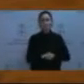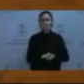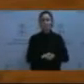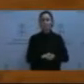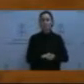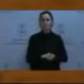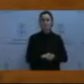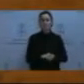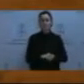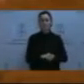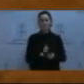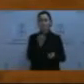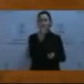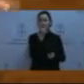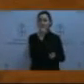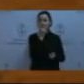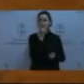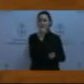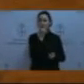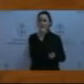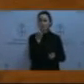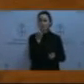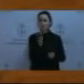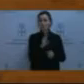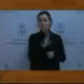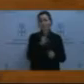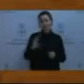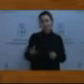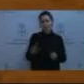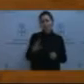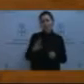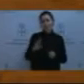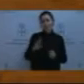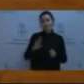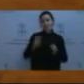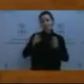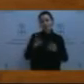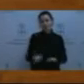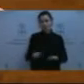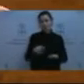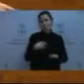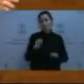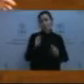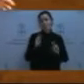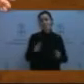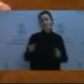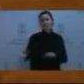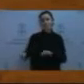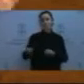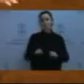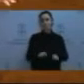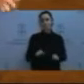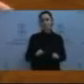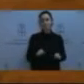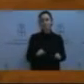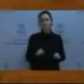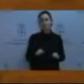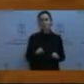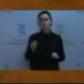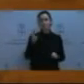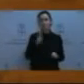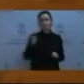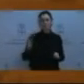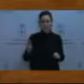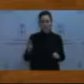es que, si miran ustedes a la comunidad vecina, a la comunidad de Castilla y León, gobernada por el Partido Popular,